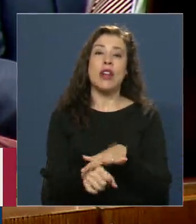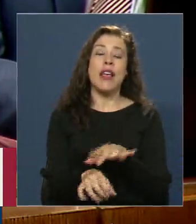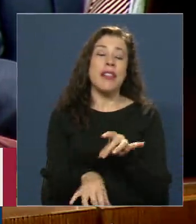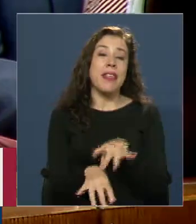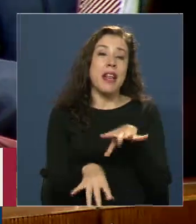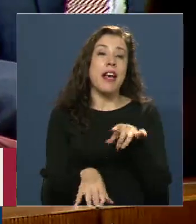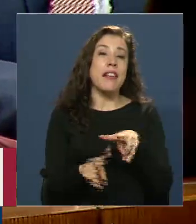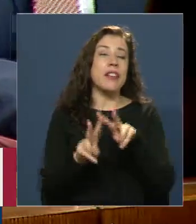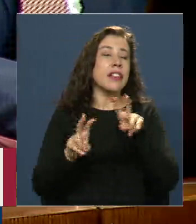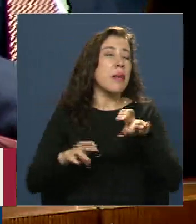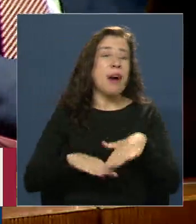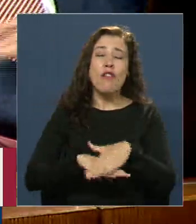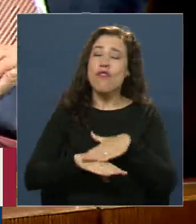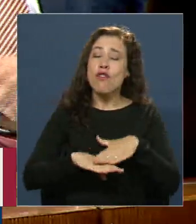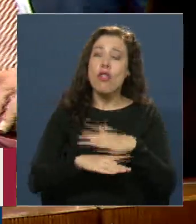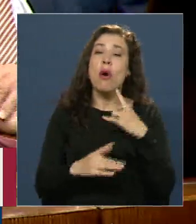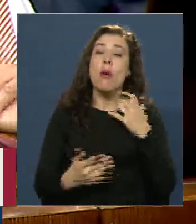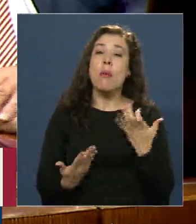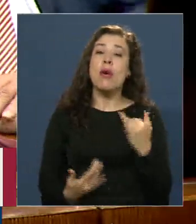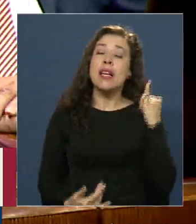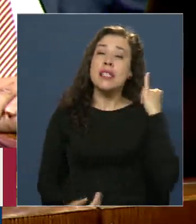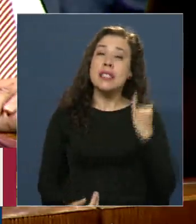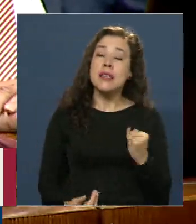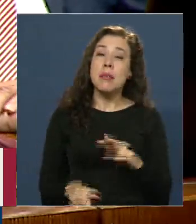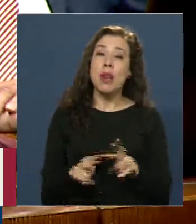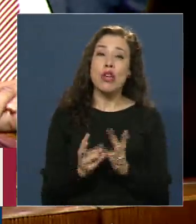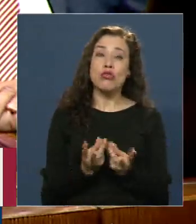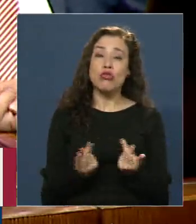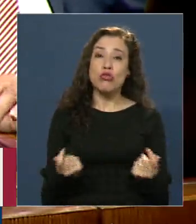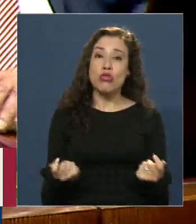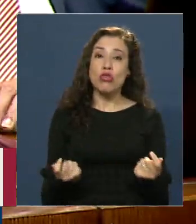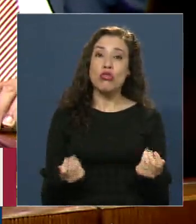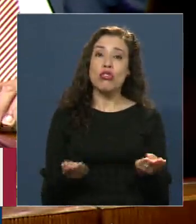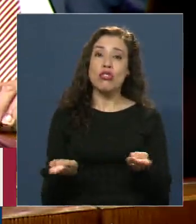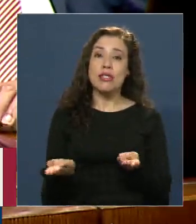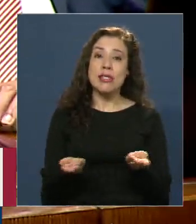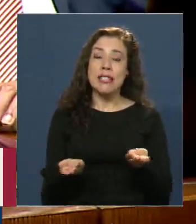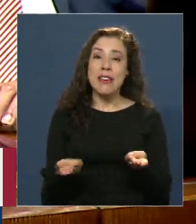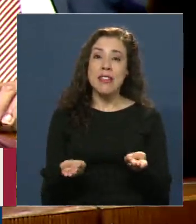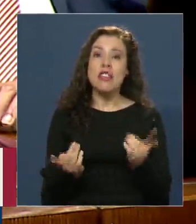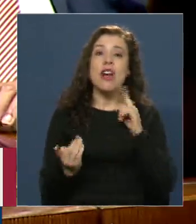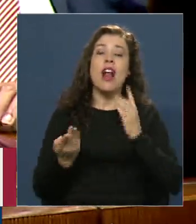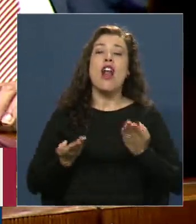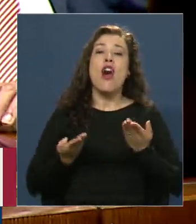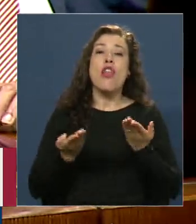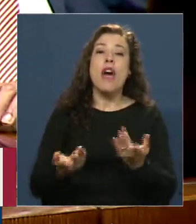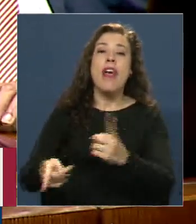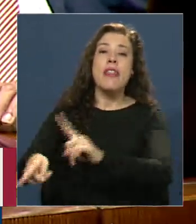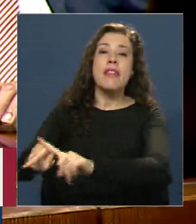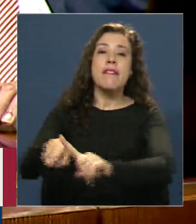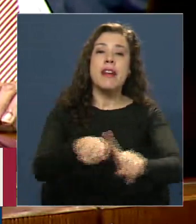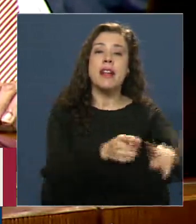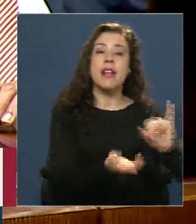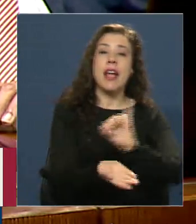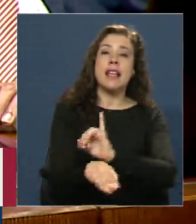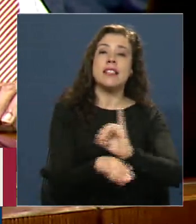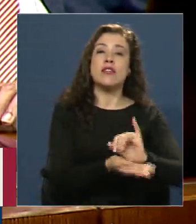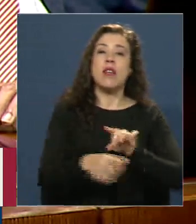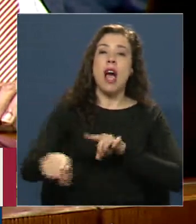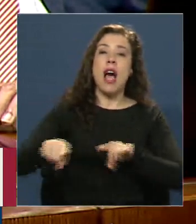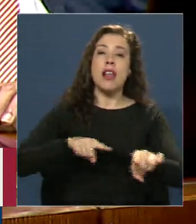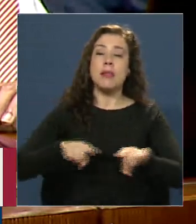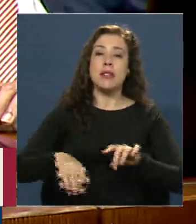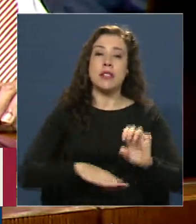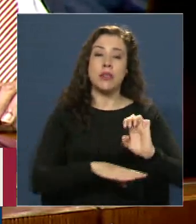cuestión fundamental, ya que generalmente las soluciones o servicios son prestados por distintas instituciones de la Administración